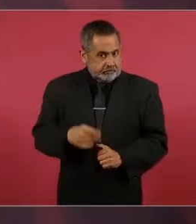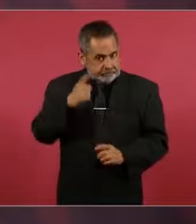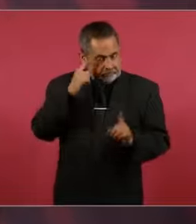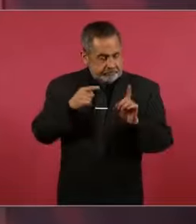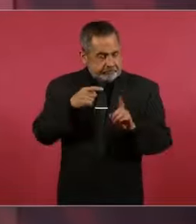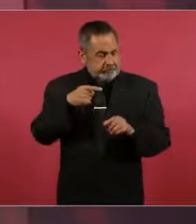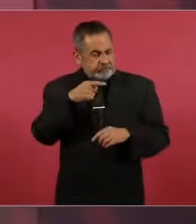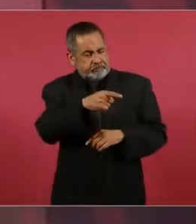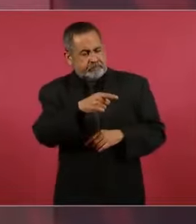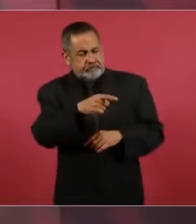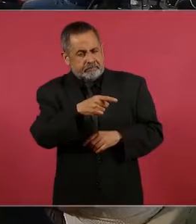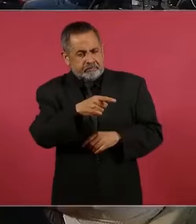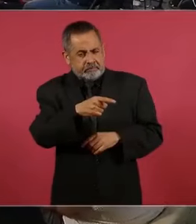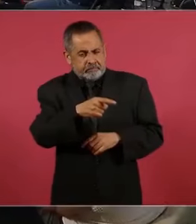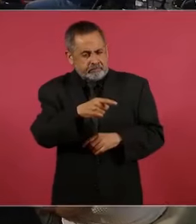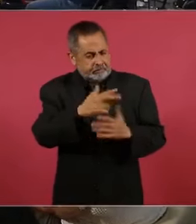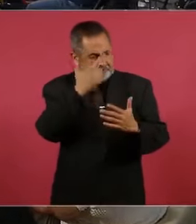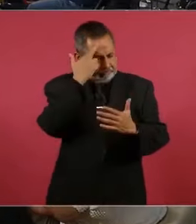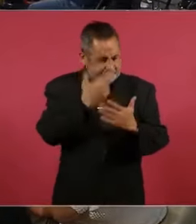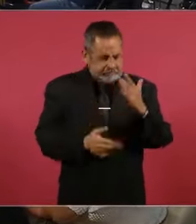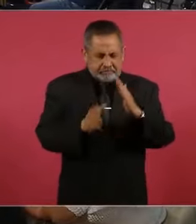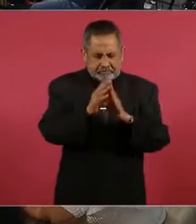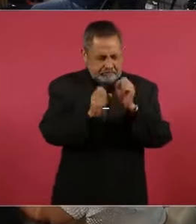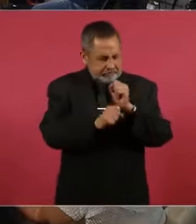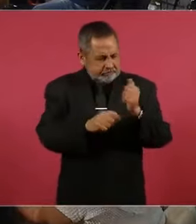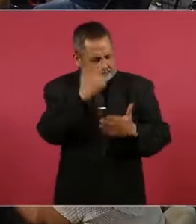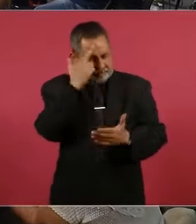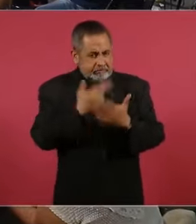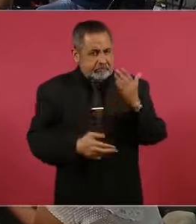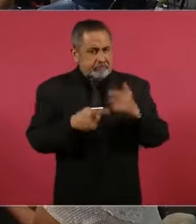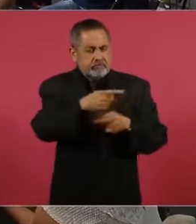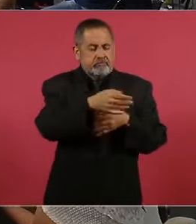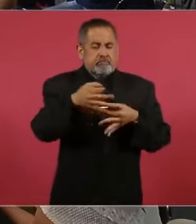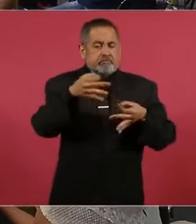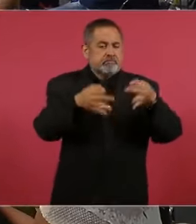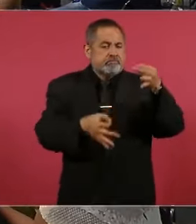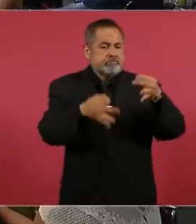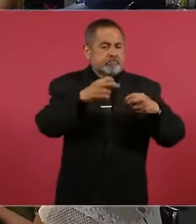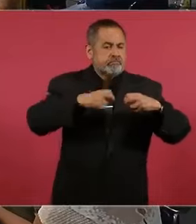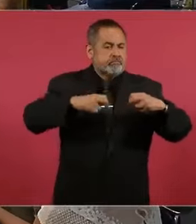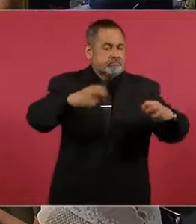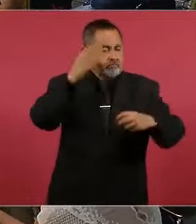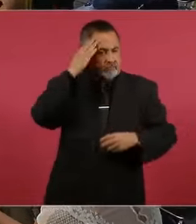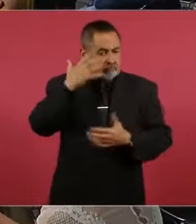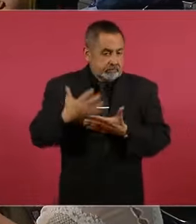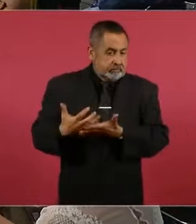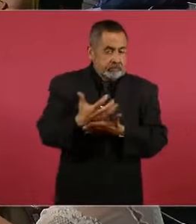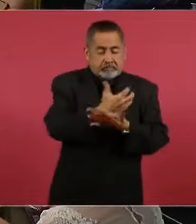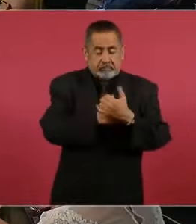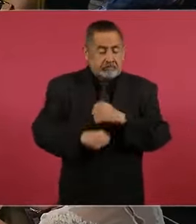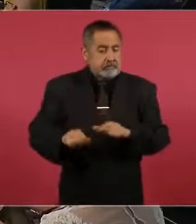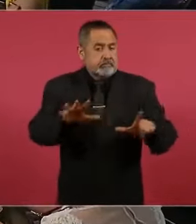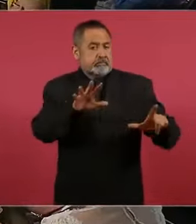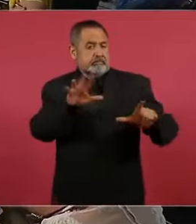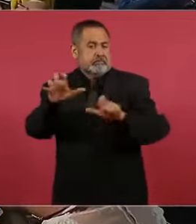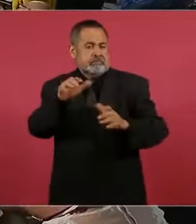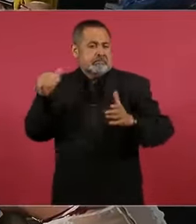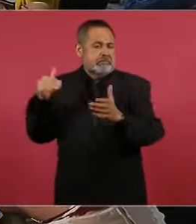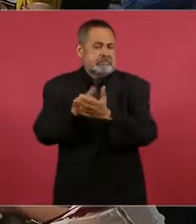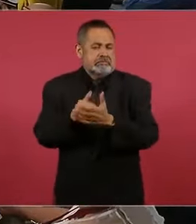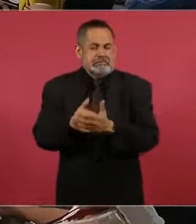cuestionando que violan la Constitución los ministros de la Corte porque ganan 700,000 pesos mensuales.